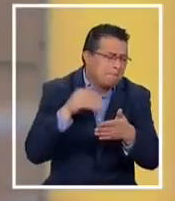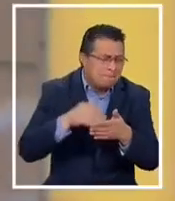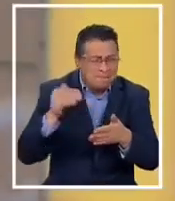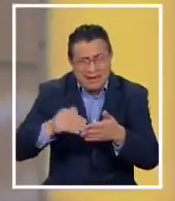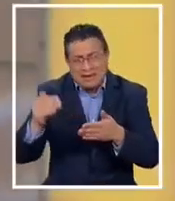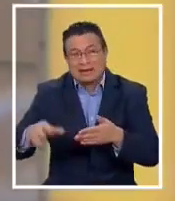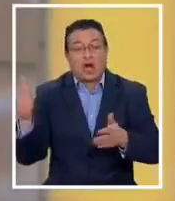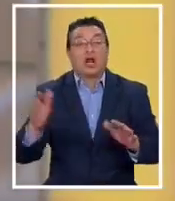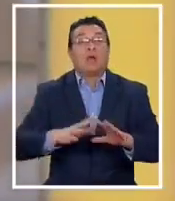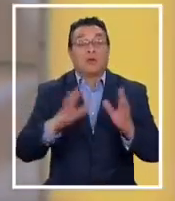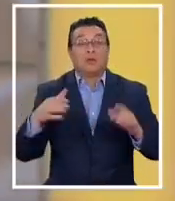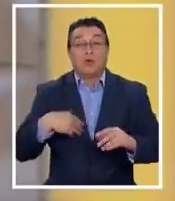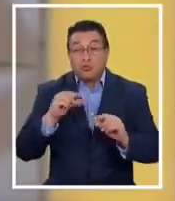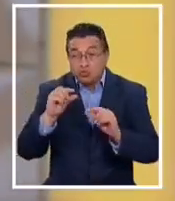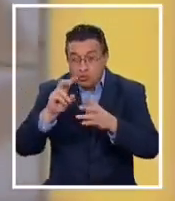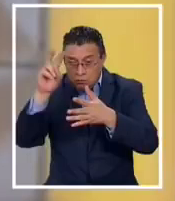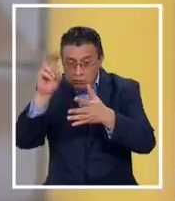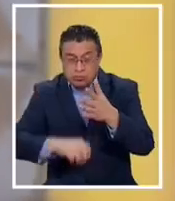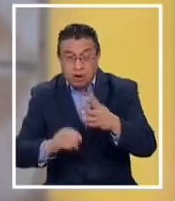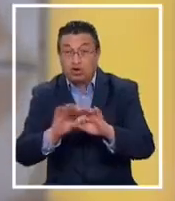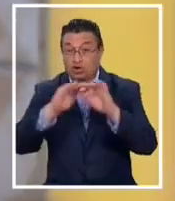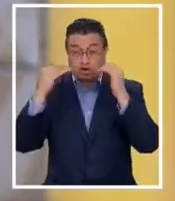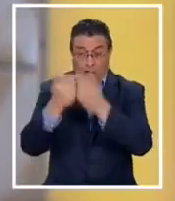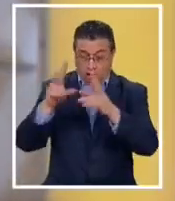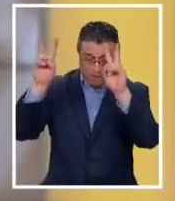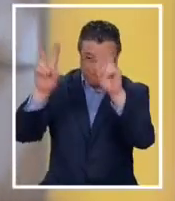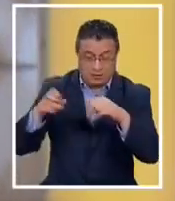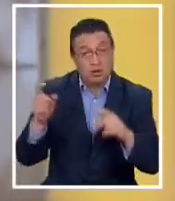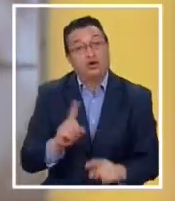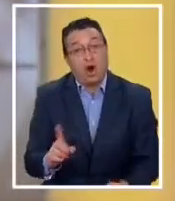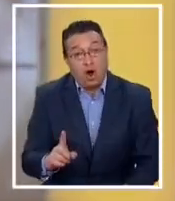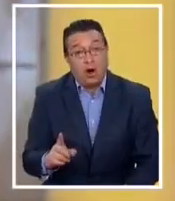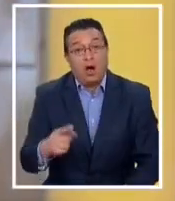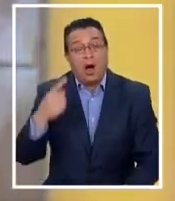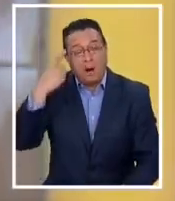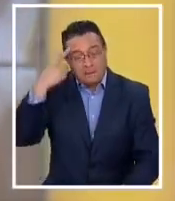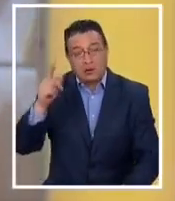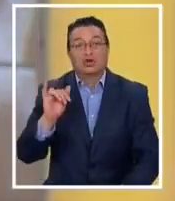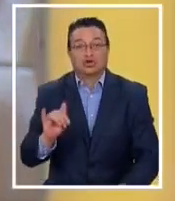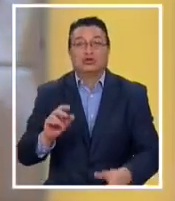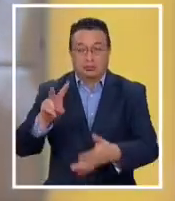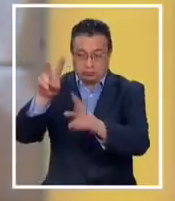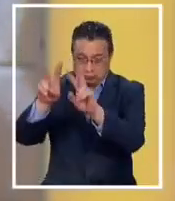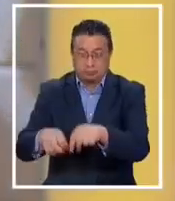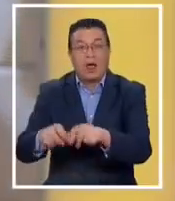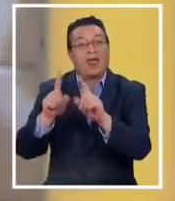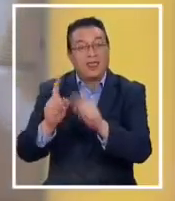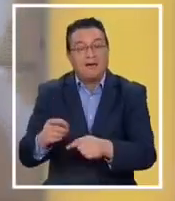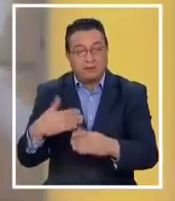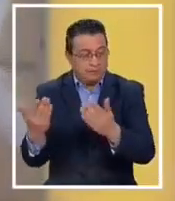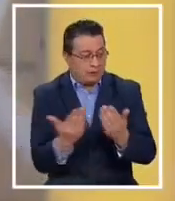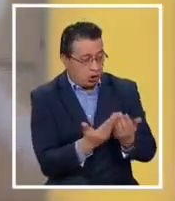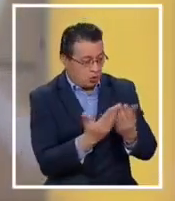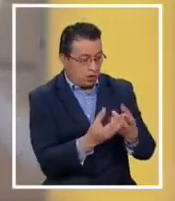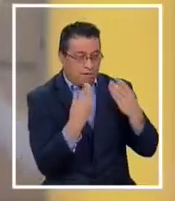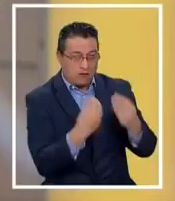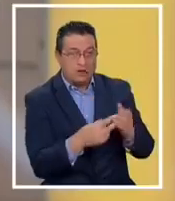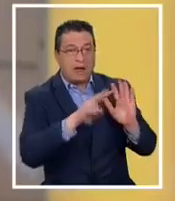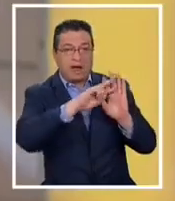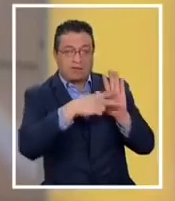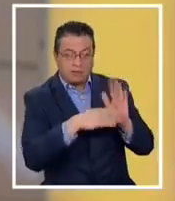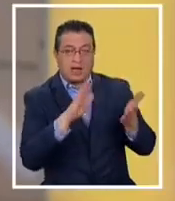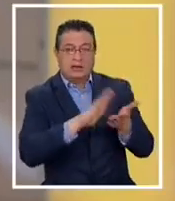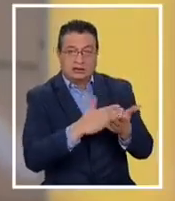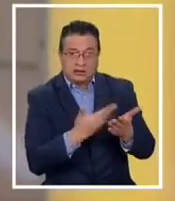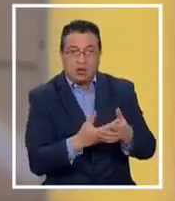le serviría a chile una parte de ellas porque no queremos todo tampoco para tener una buena educación tener una reforma a la salud